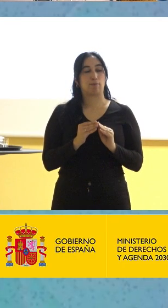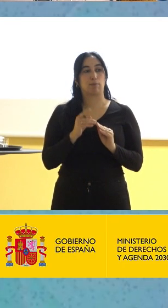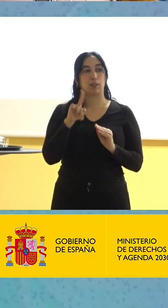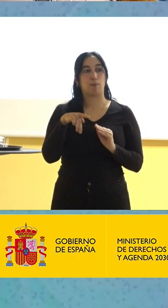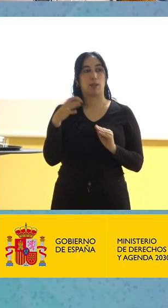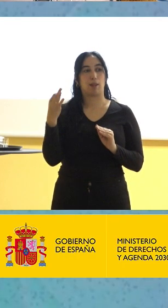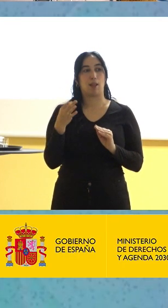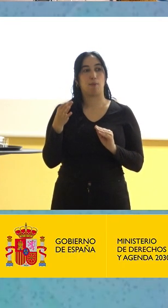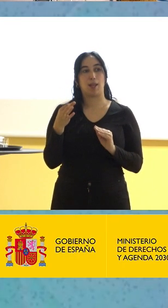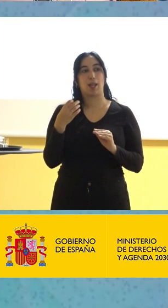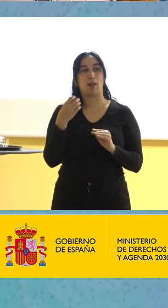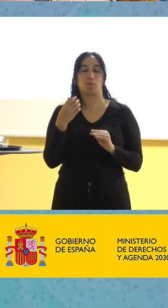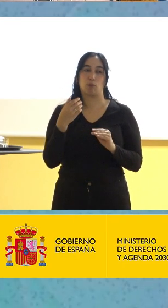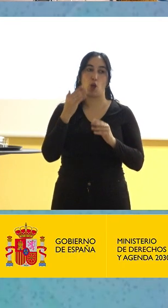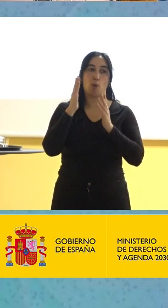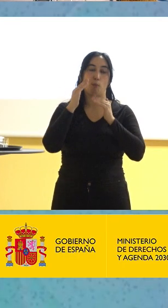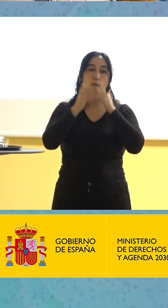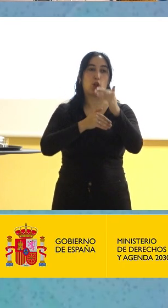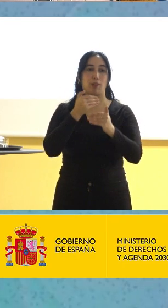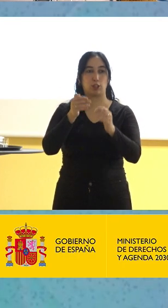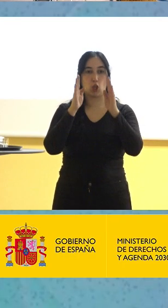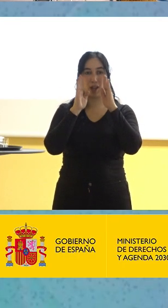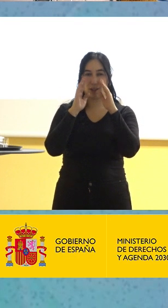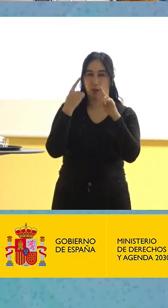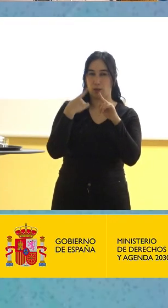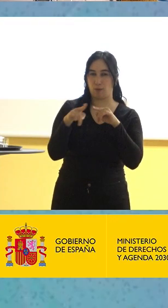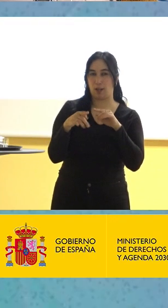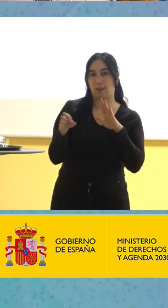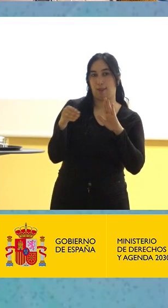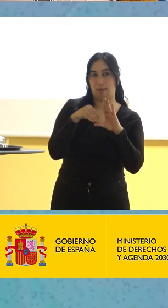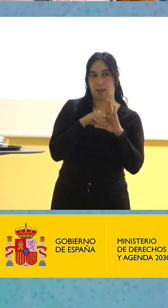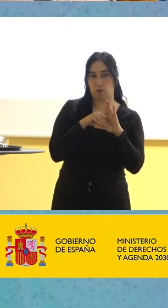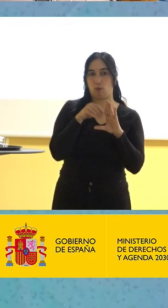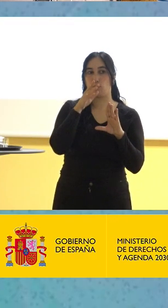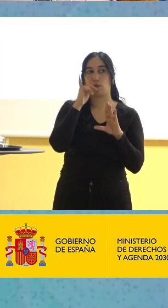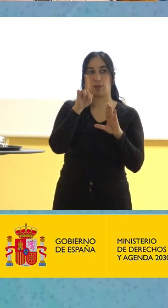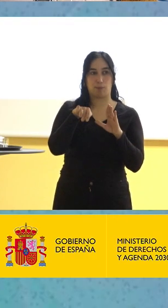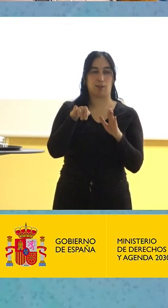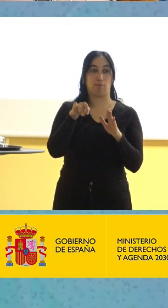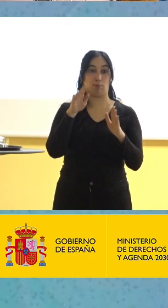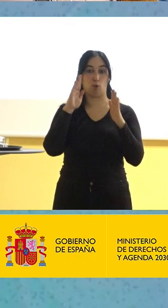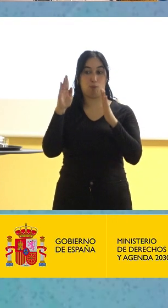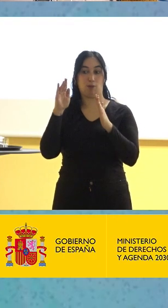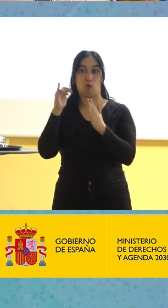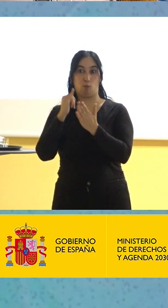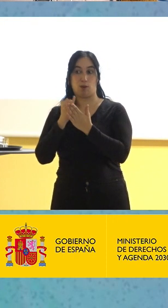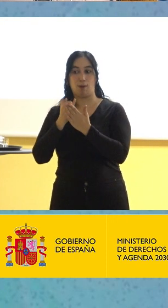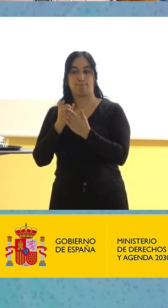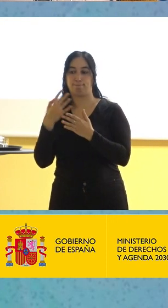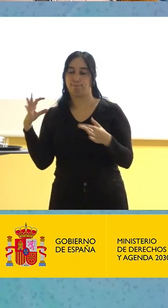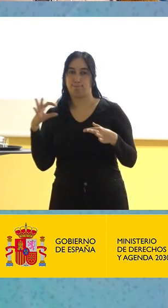los diferentes procesos de atención que se dan durante la aplicación de estas pruebas de cribado prenatal.